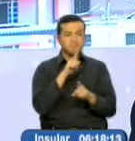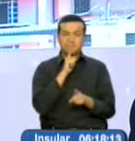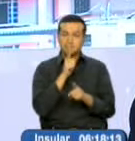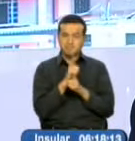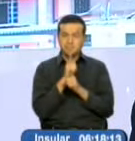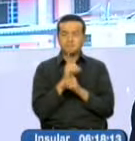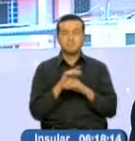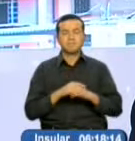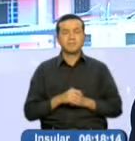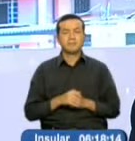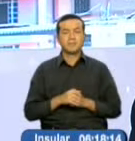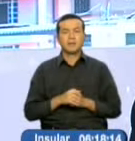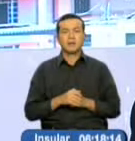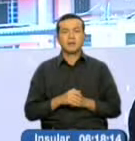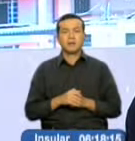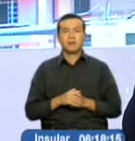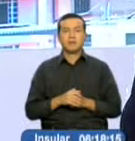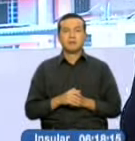los grandes